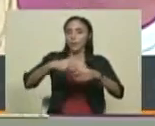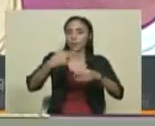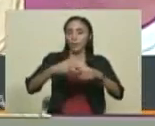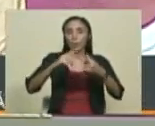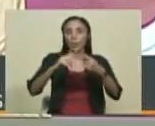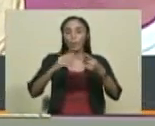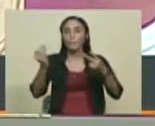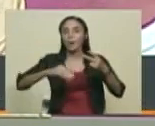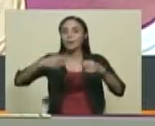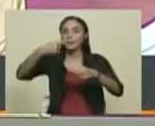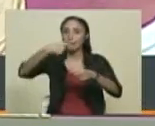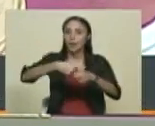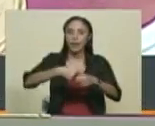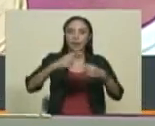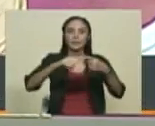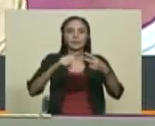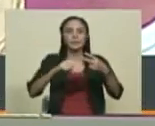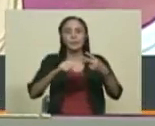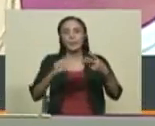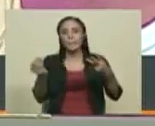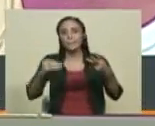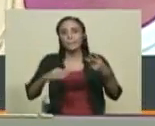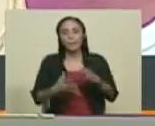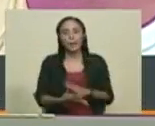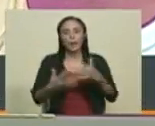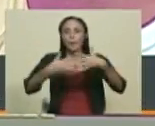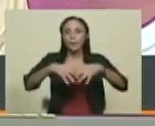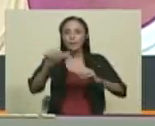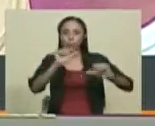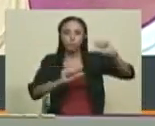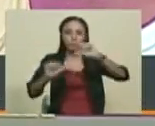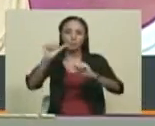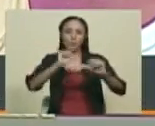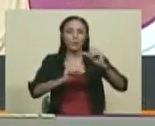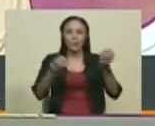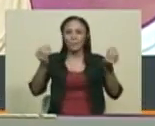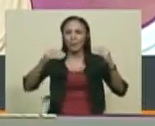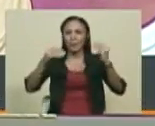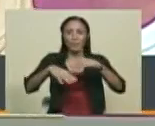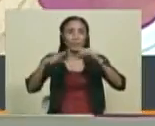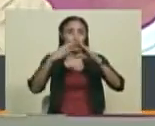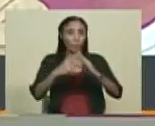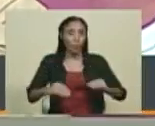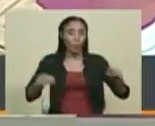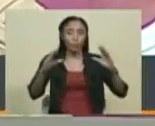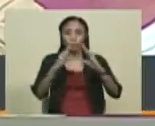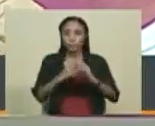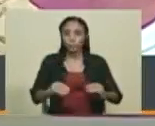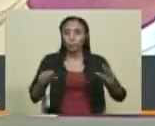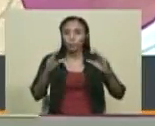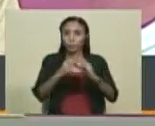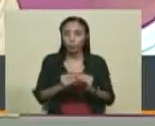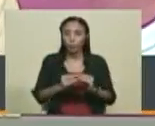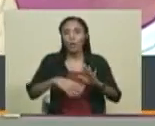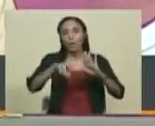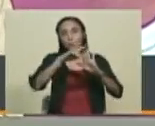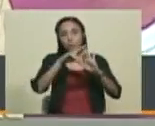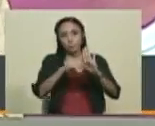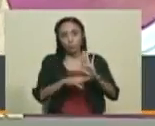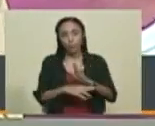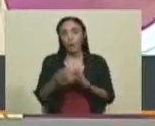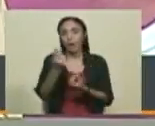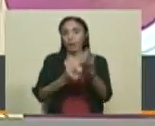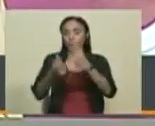gas, lo digo para la petroquímica, lo digo para todo. Y lo digo para el resto de la economía, los